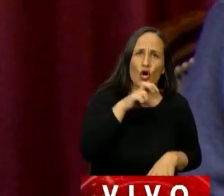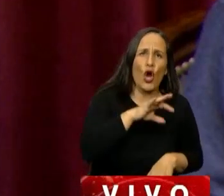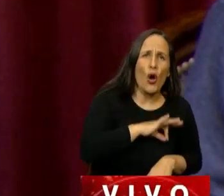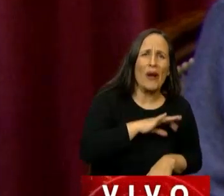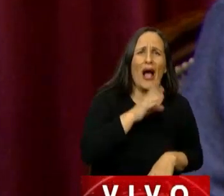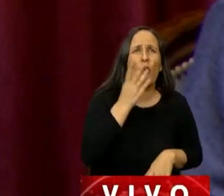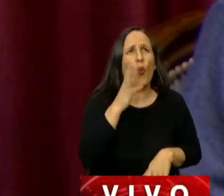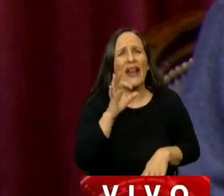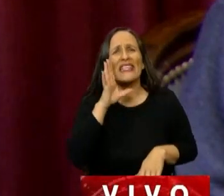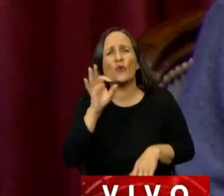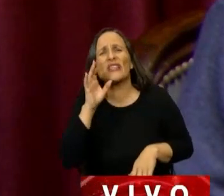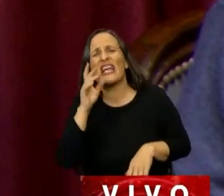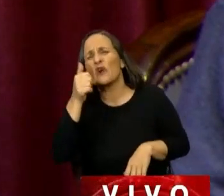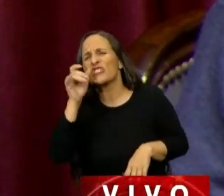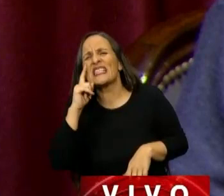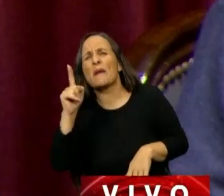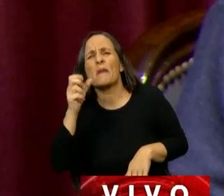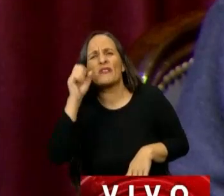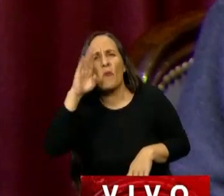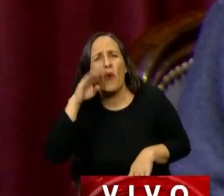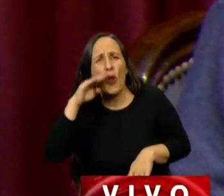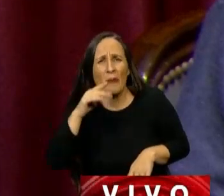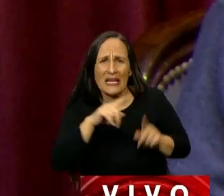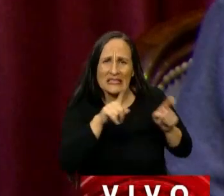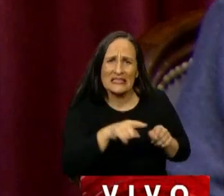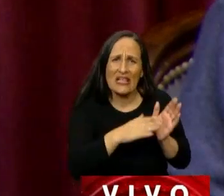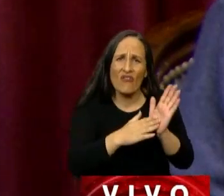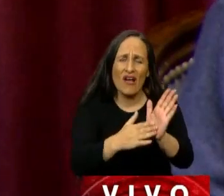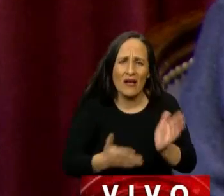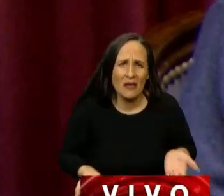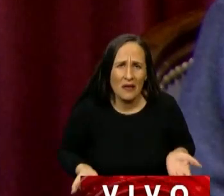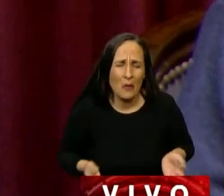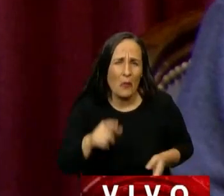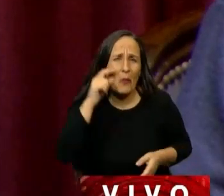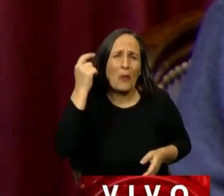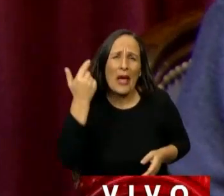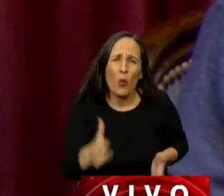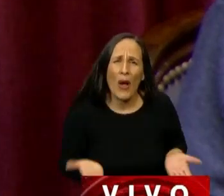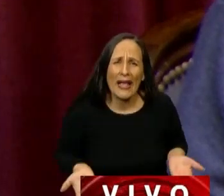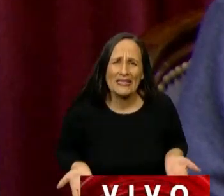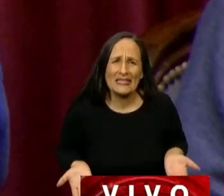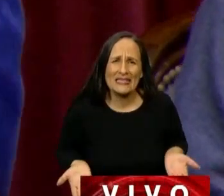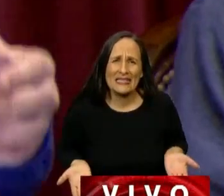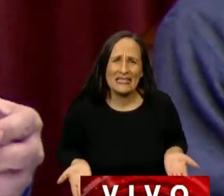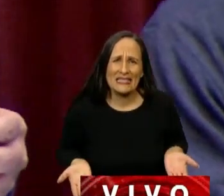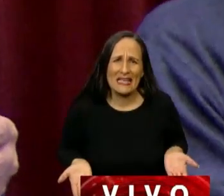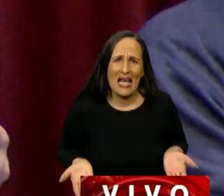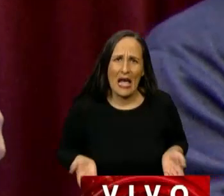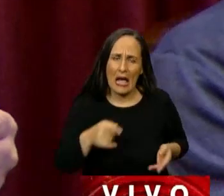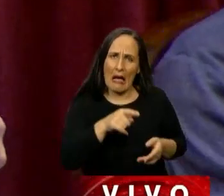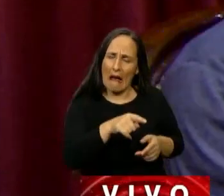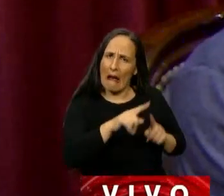40, 50, 60 mil pesos por mes. Es una vergüenza y lo hacen sin darle el